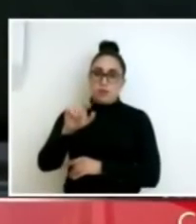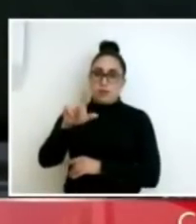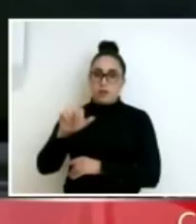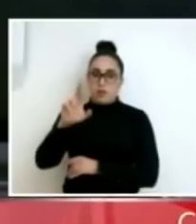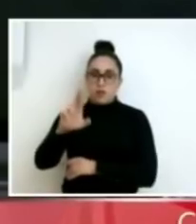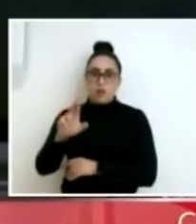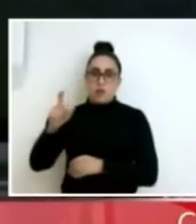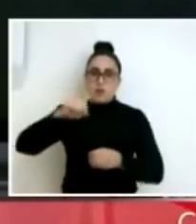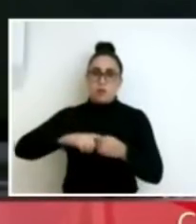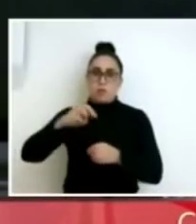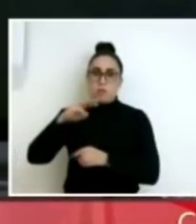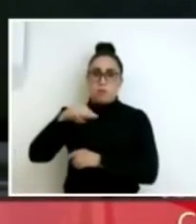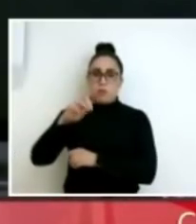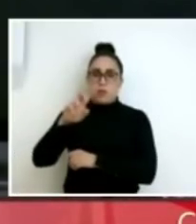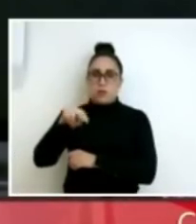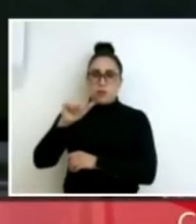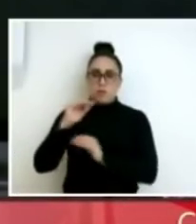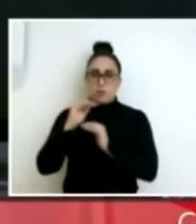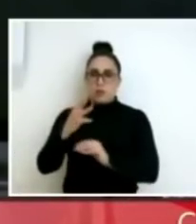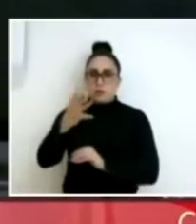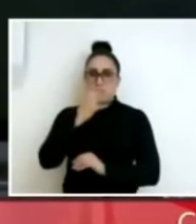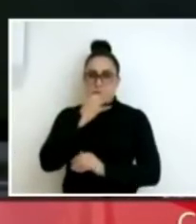Morena, hasta por 5 minutos.